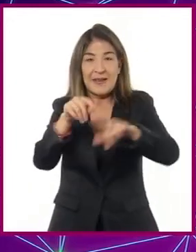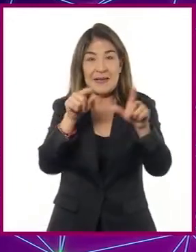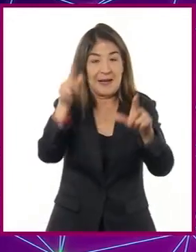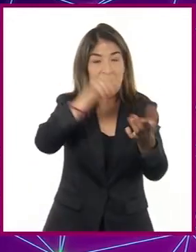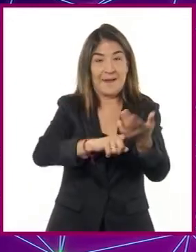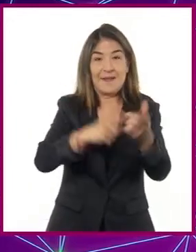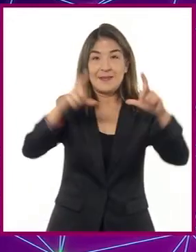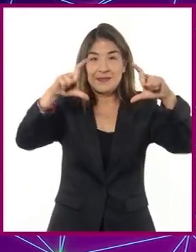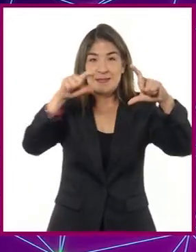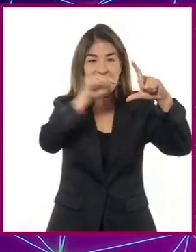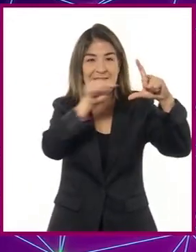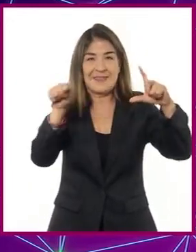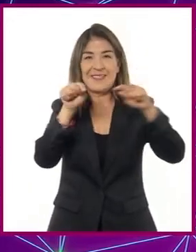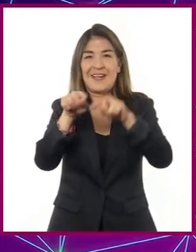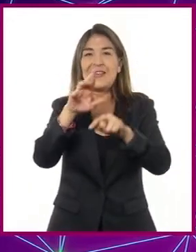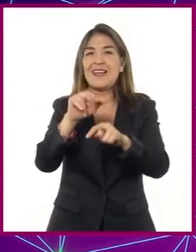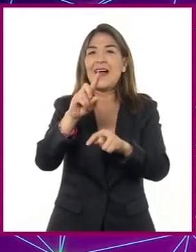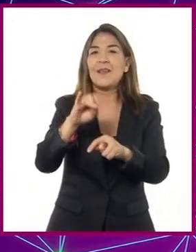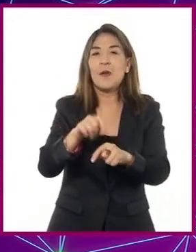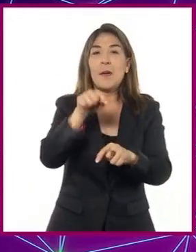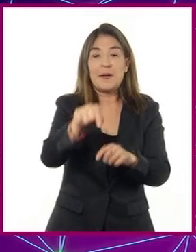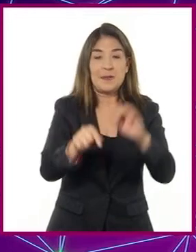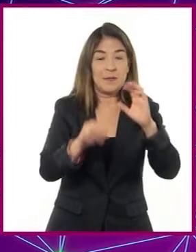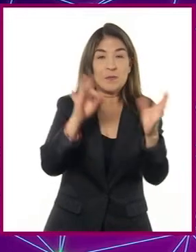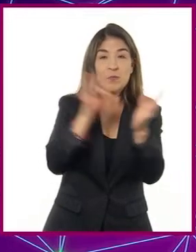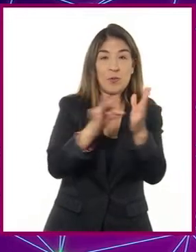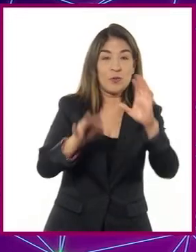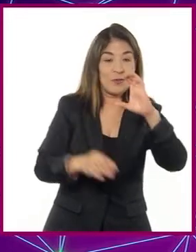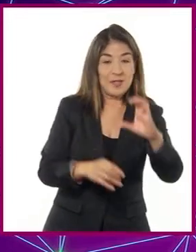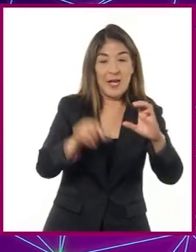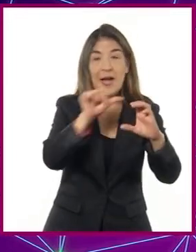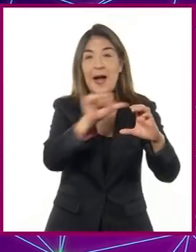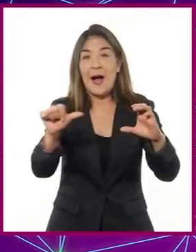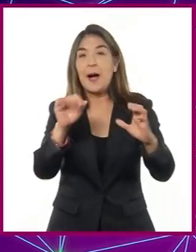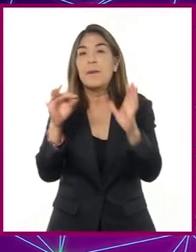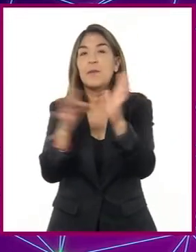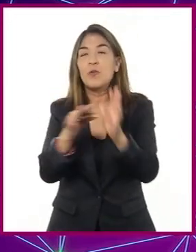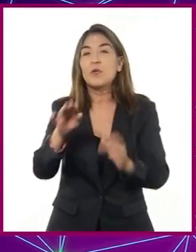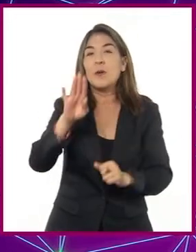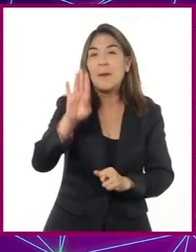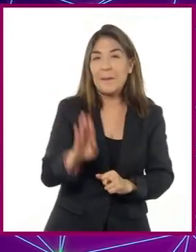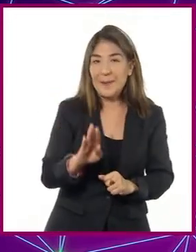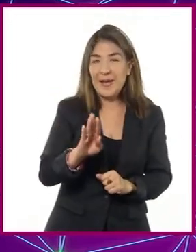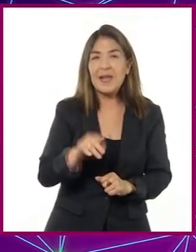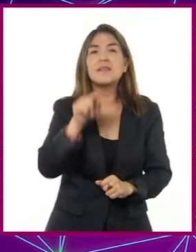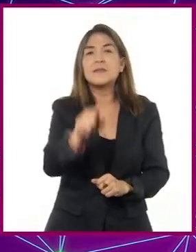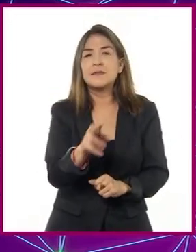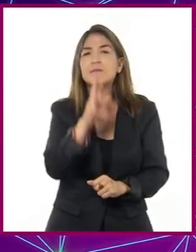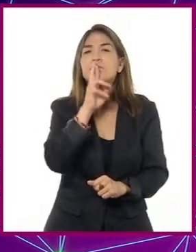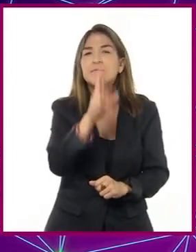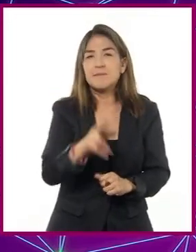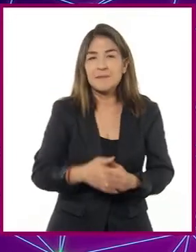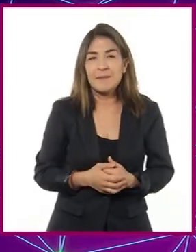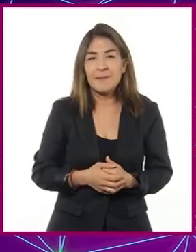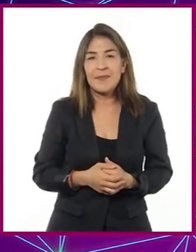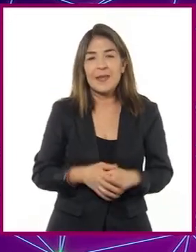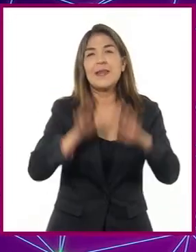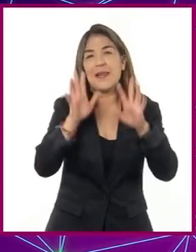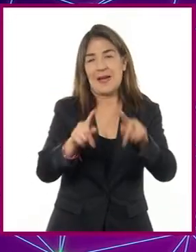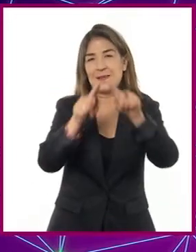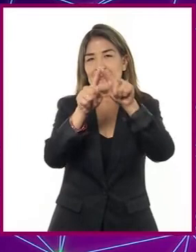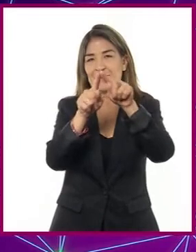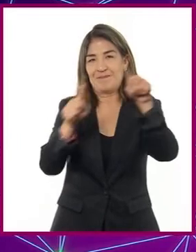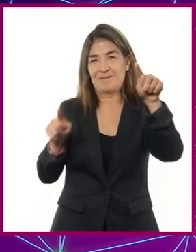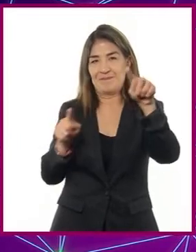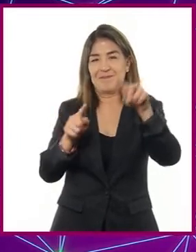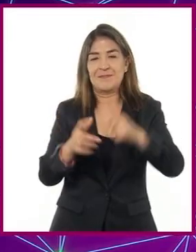el punto C al punto B. Así se ha obtenido una línea